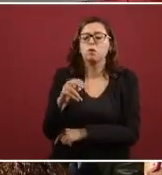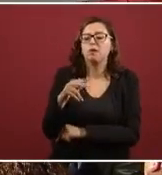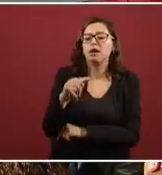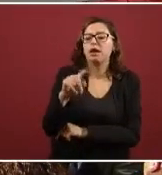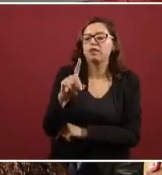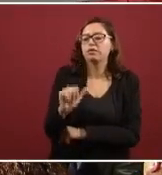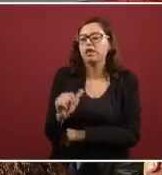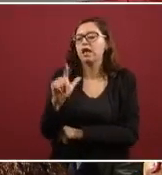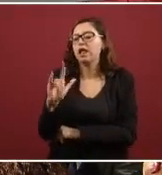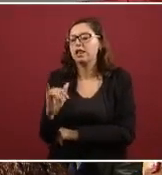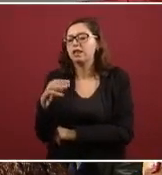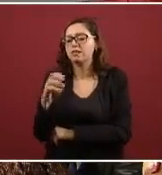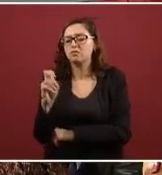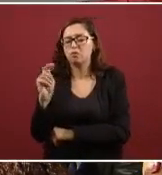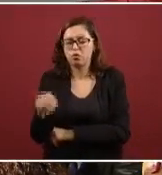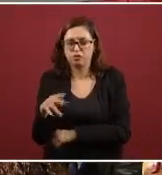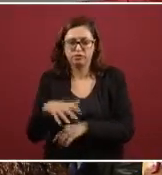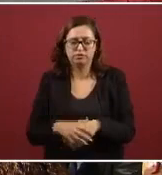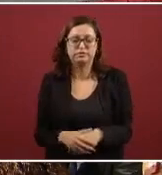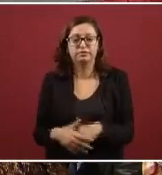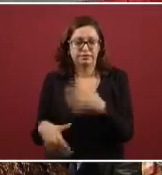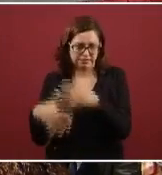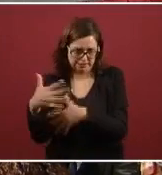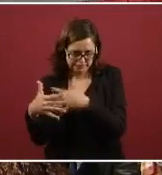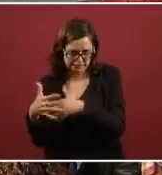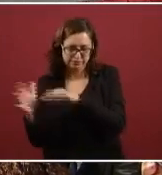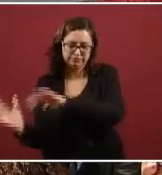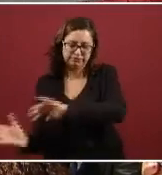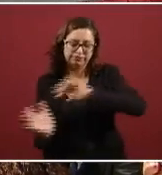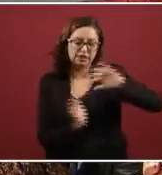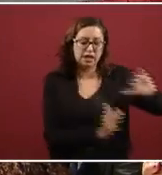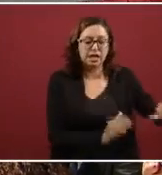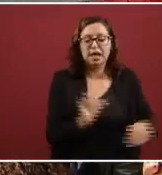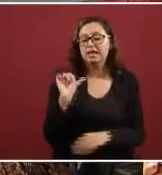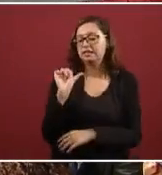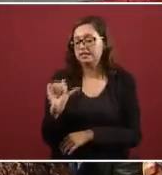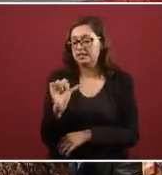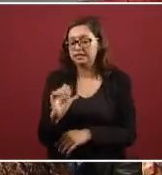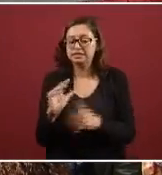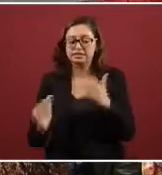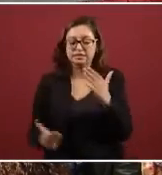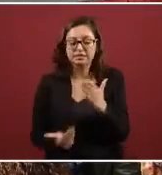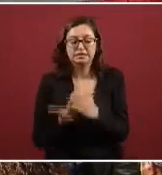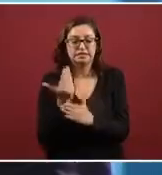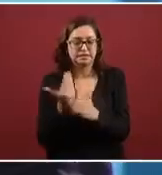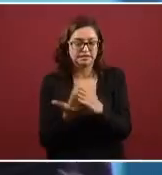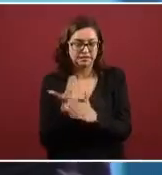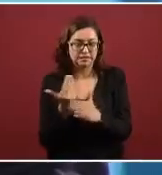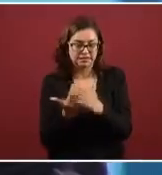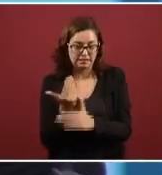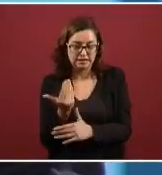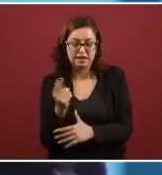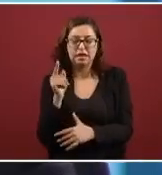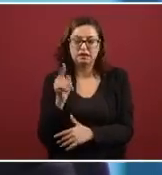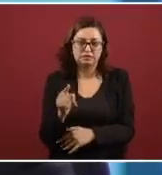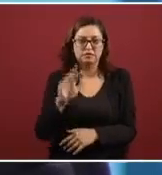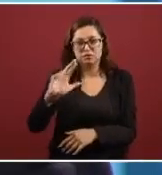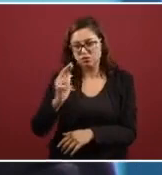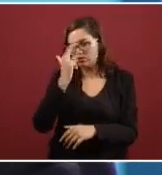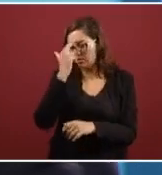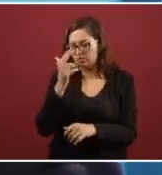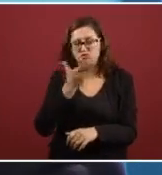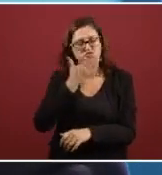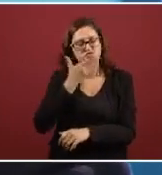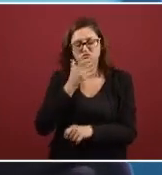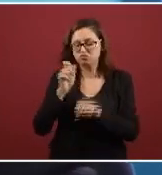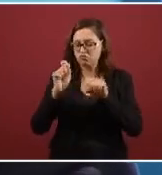de septiembre se llevará a cabo el tradicional desfile que recuerda la entrada del ejército trigarante a la Ciudad de México como